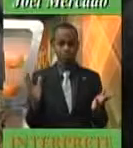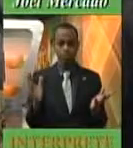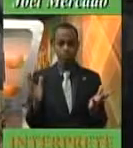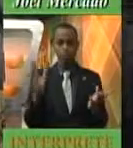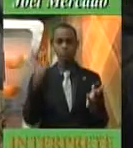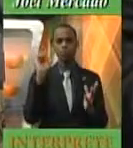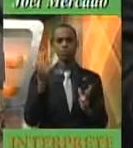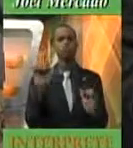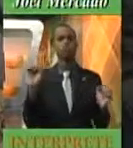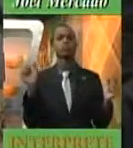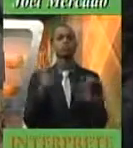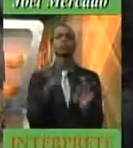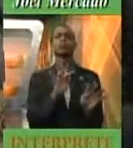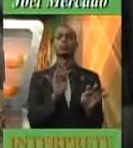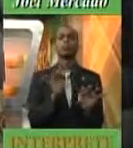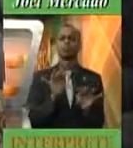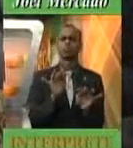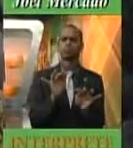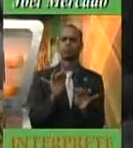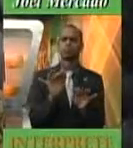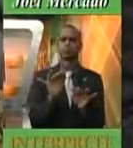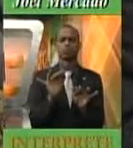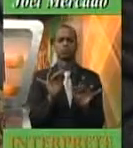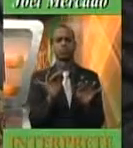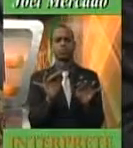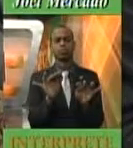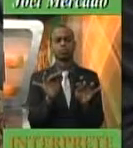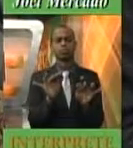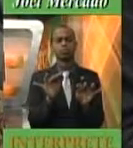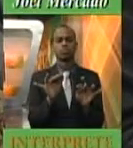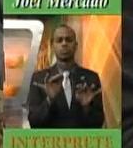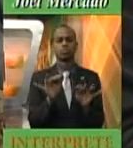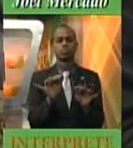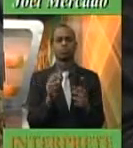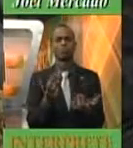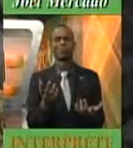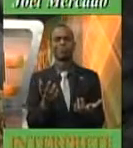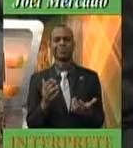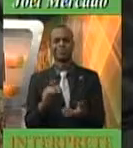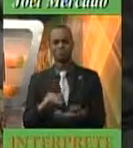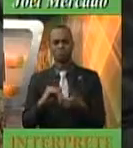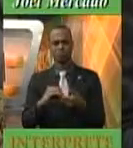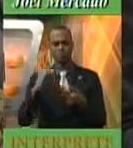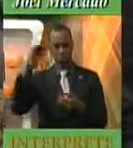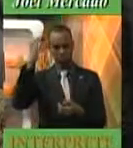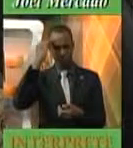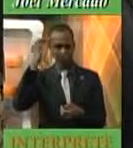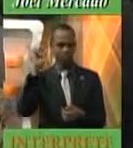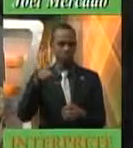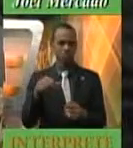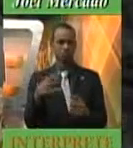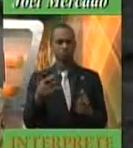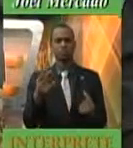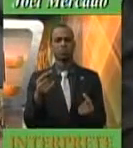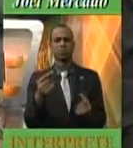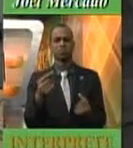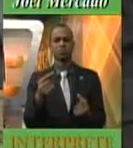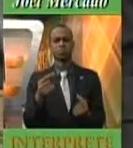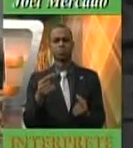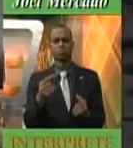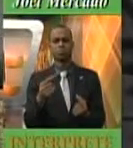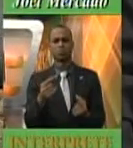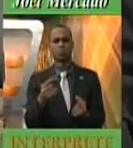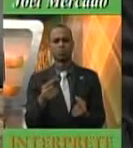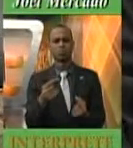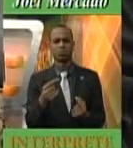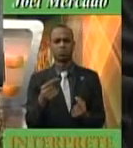en la cara de todo el mundo. Entonces, ustedes, ¿en qué medida tienen conciencia de eso? De que lo que le quita en